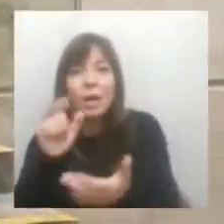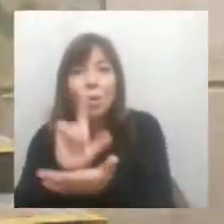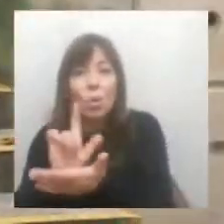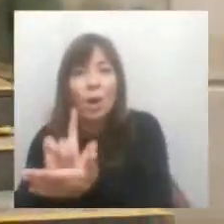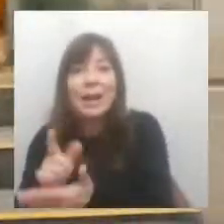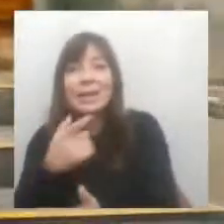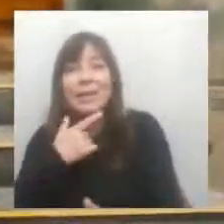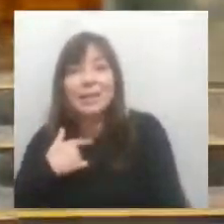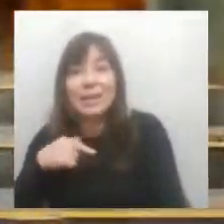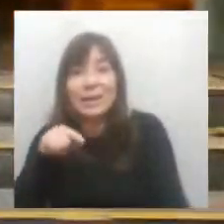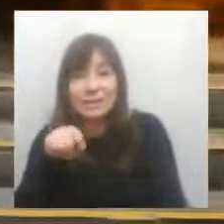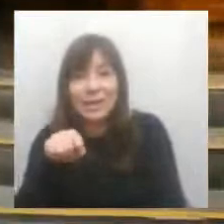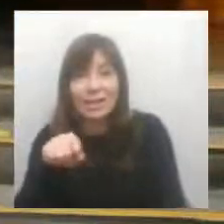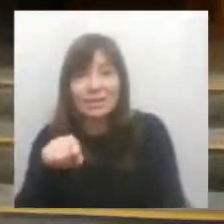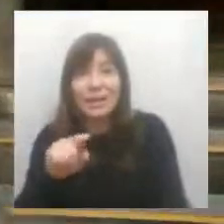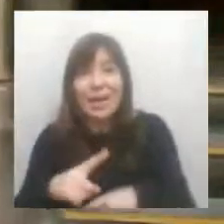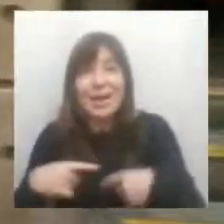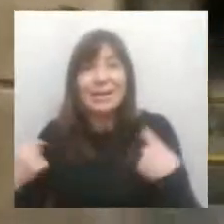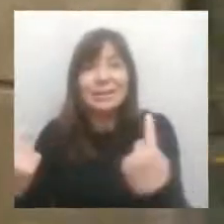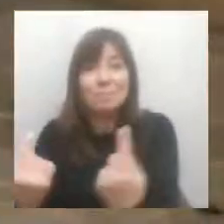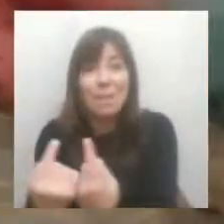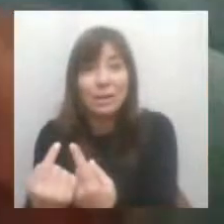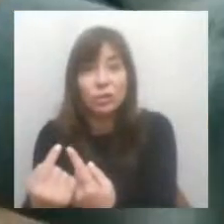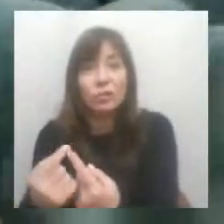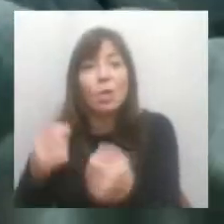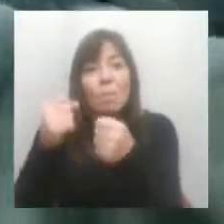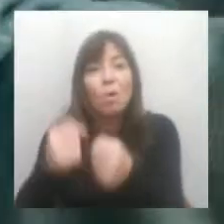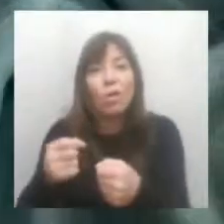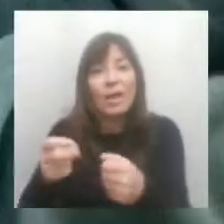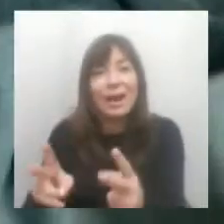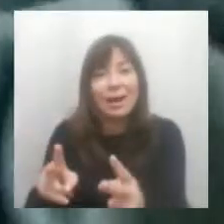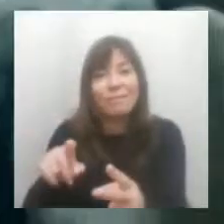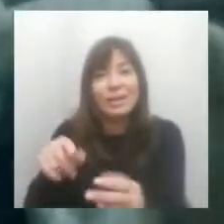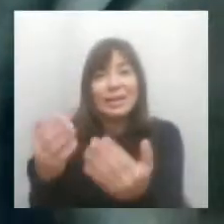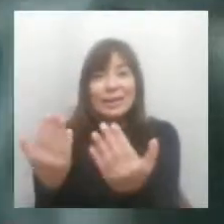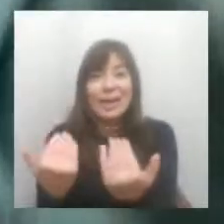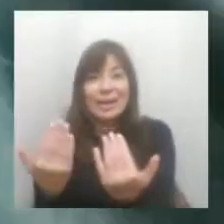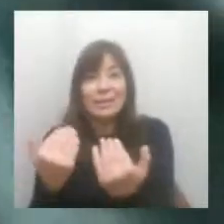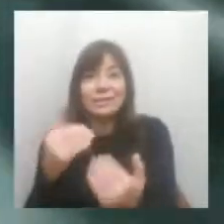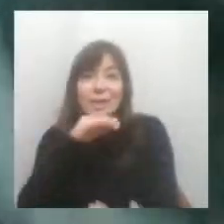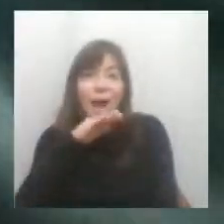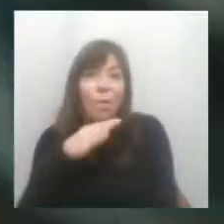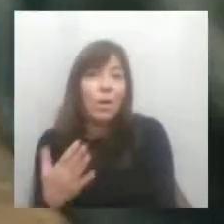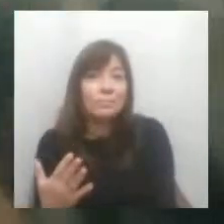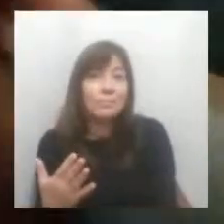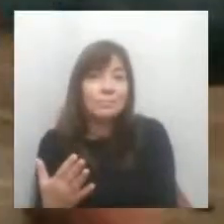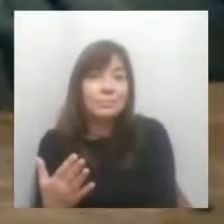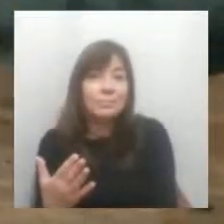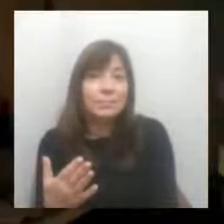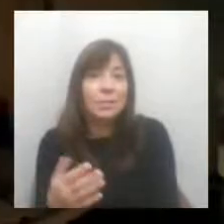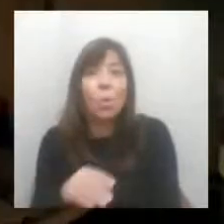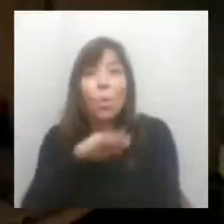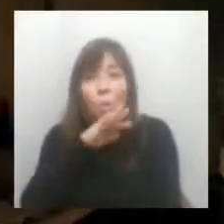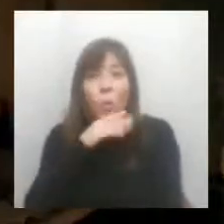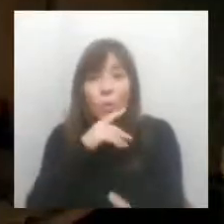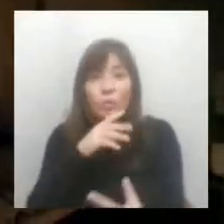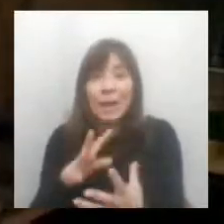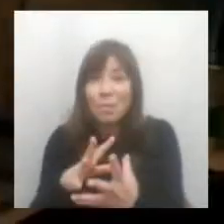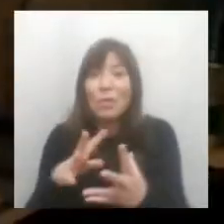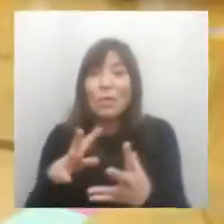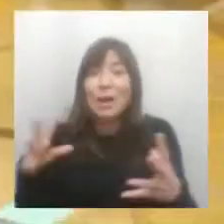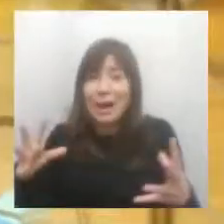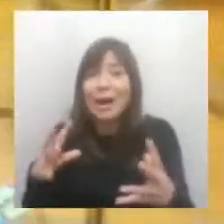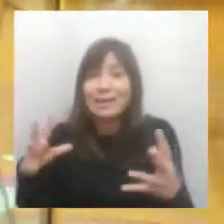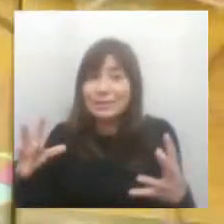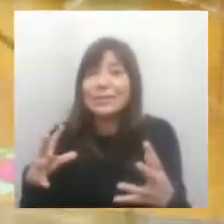que este espacio, para poder habilitarnos, necesita principalmente agua. Y ocupamos una gran cantidad de agua que nos